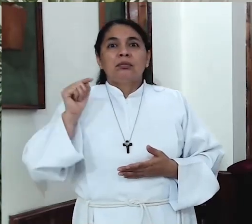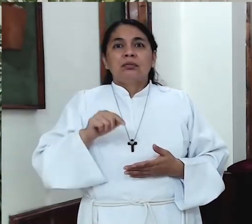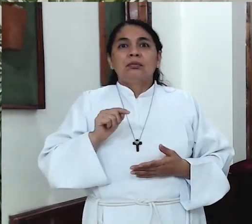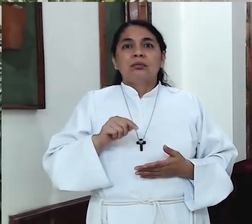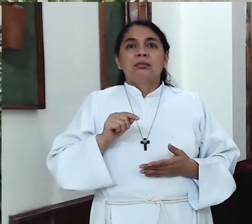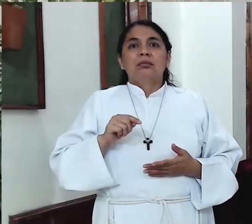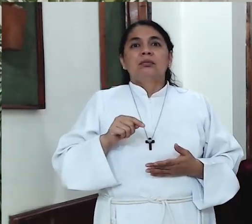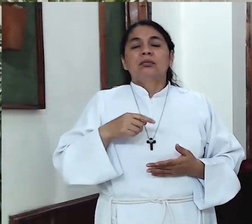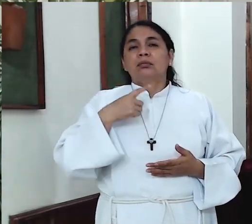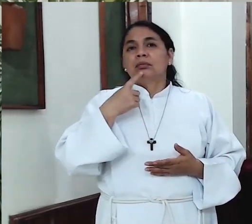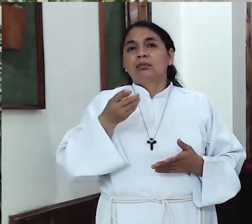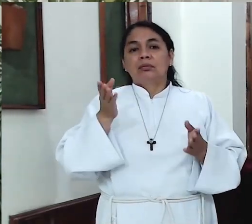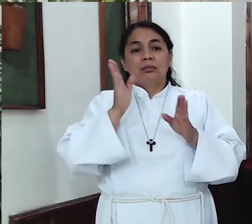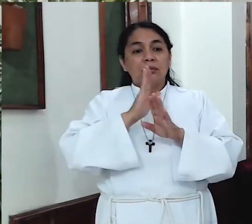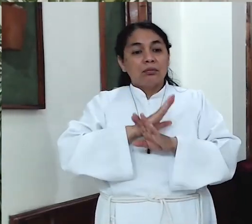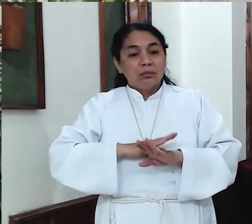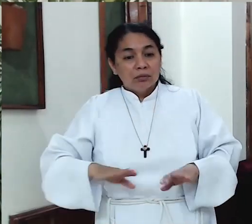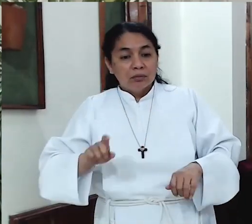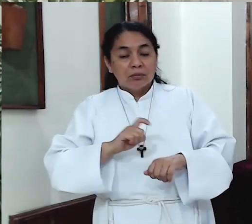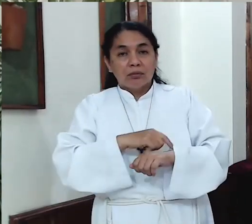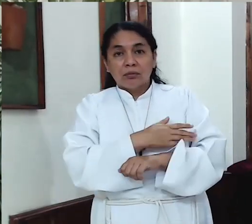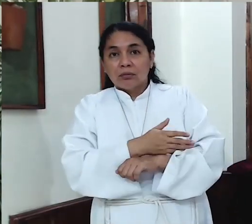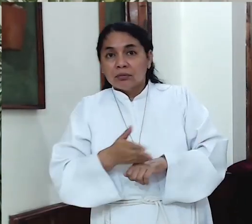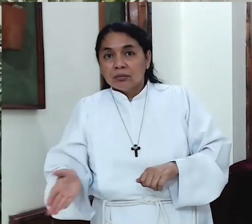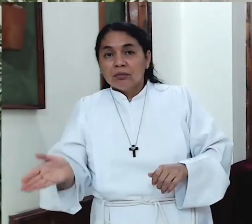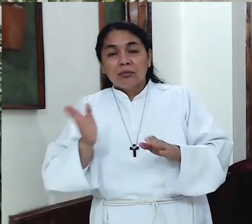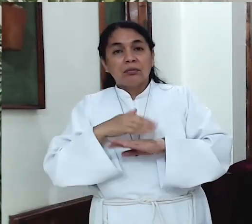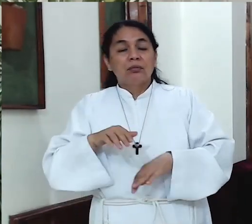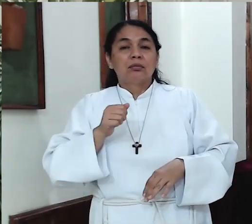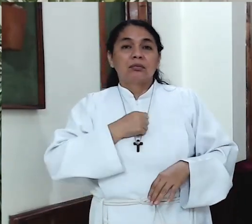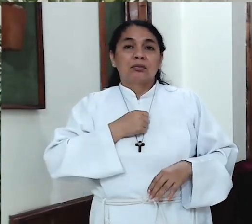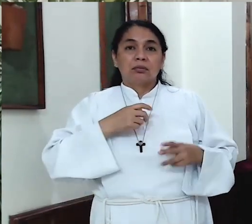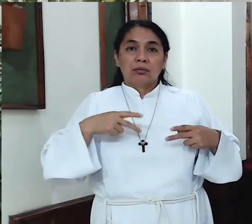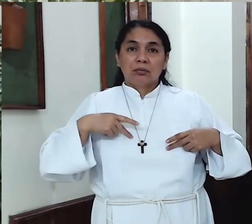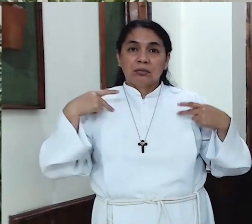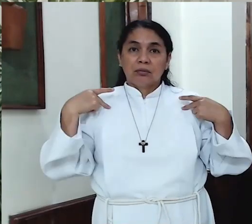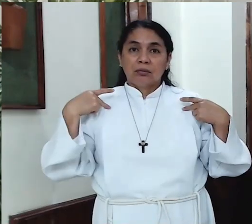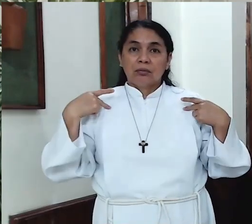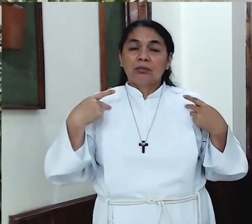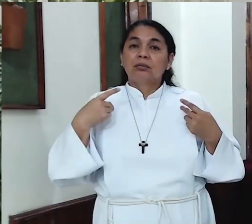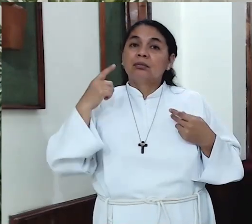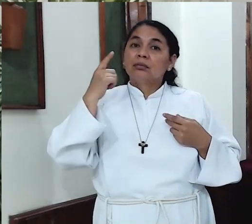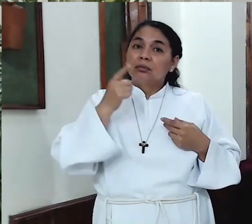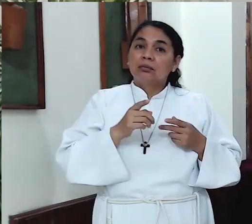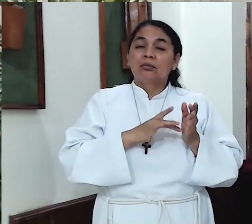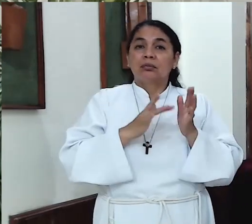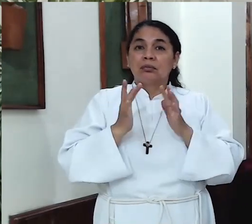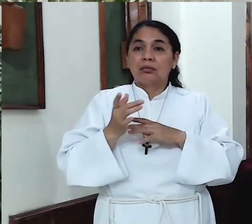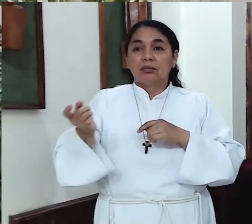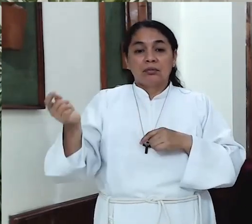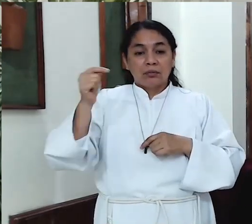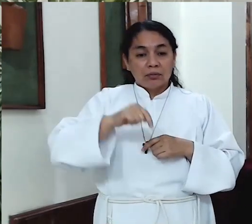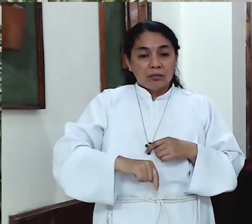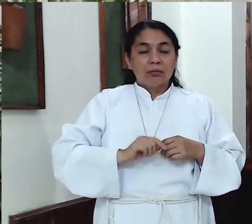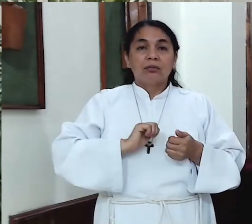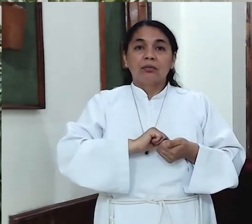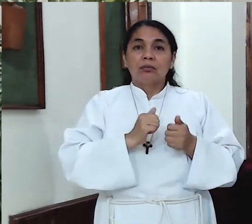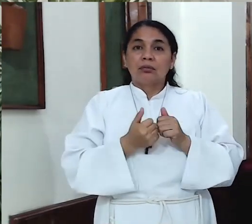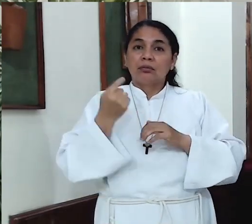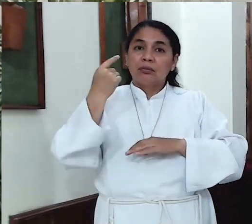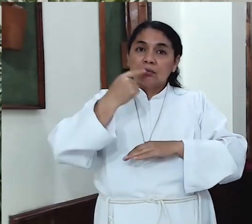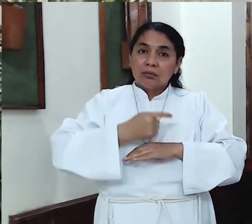Señor al final de los tiempos o al final de nuestra vida, sino es Jesús que viene cada día,